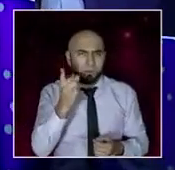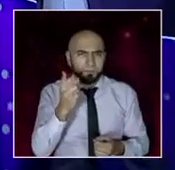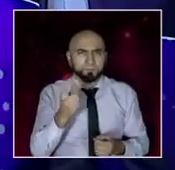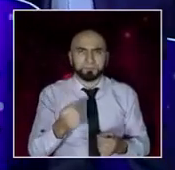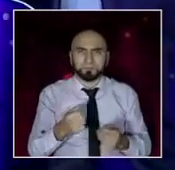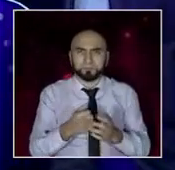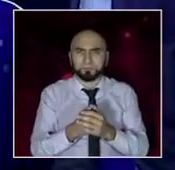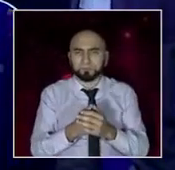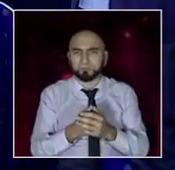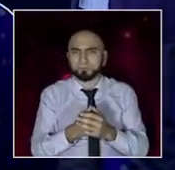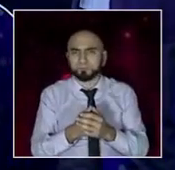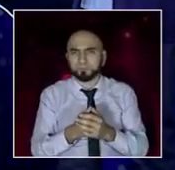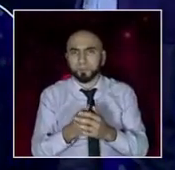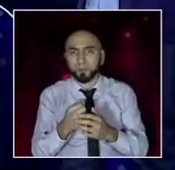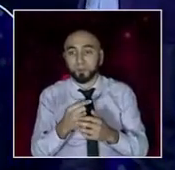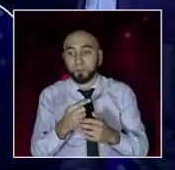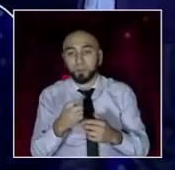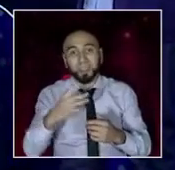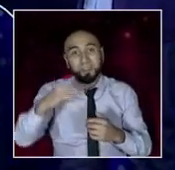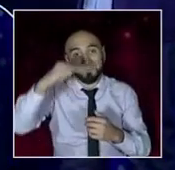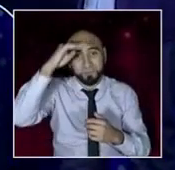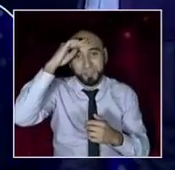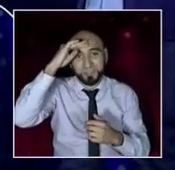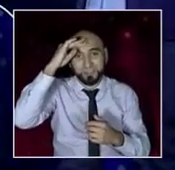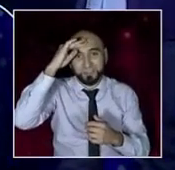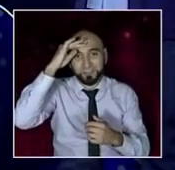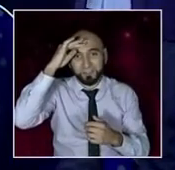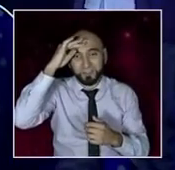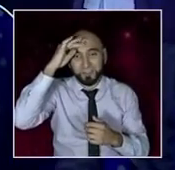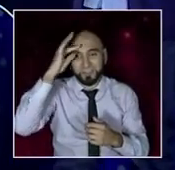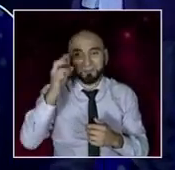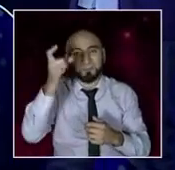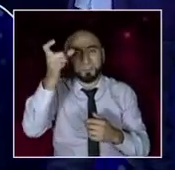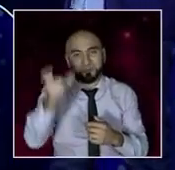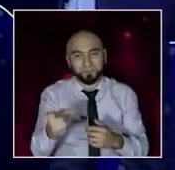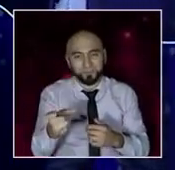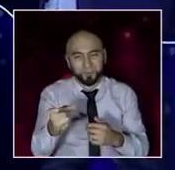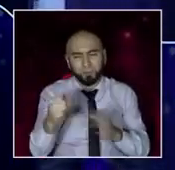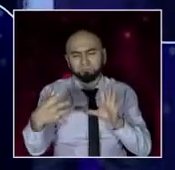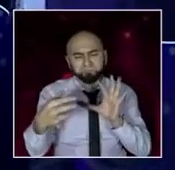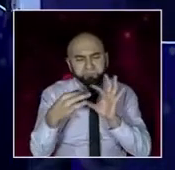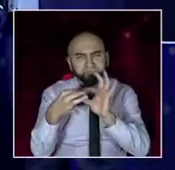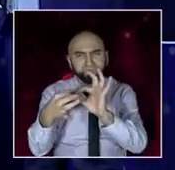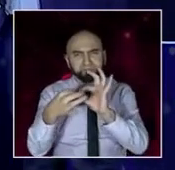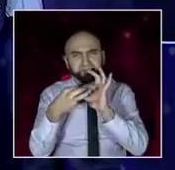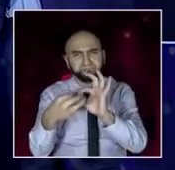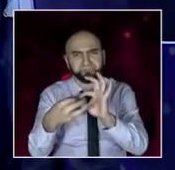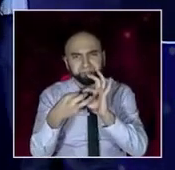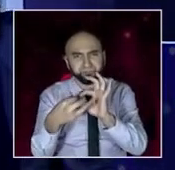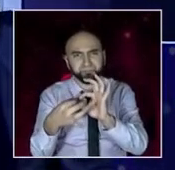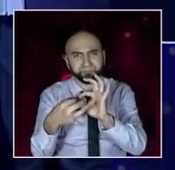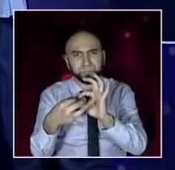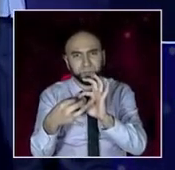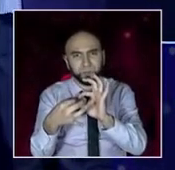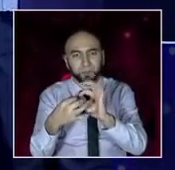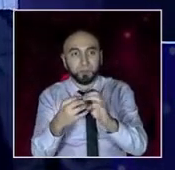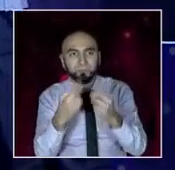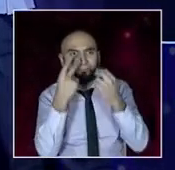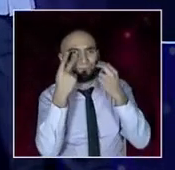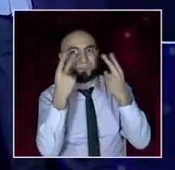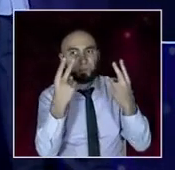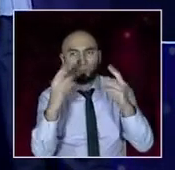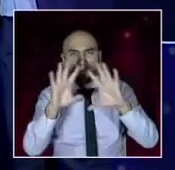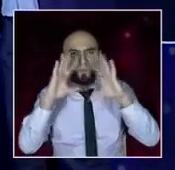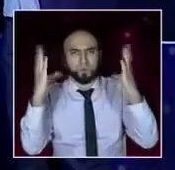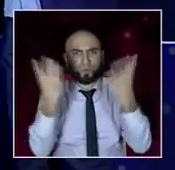nuestras experiencias del ser están muy unidas con la forma en que percibimos el mundo, y eso